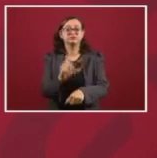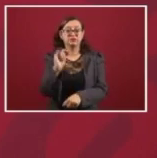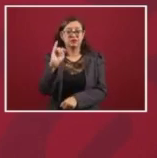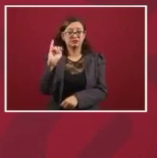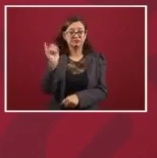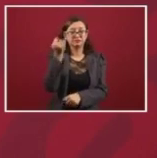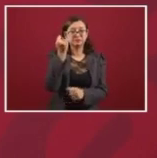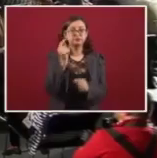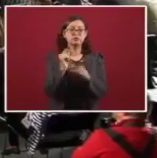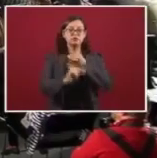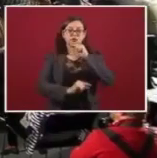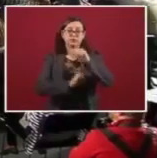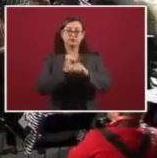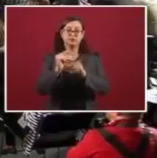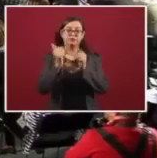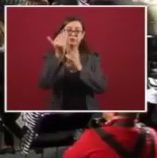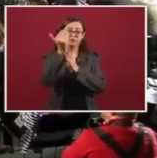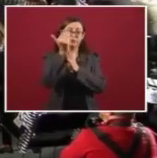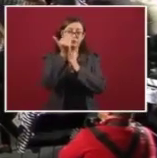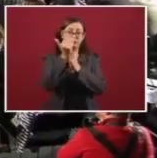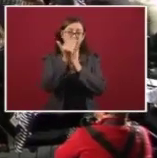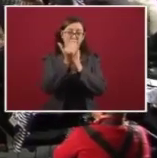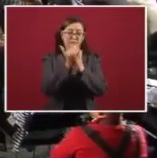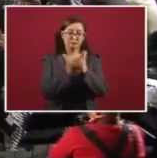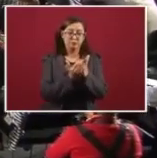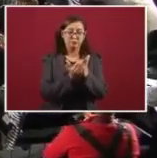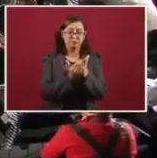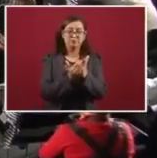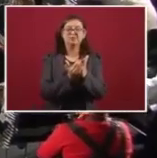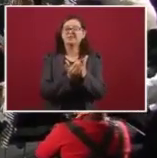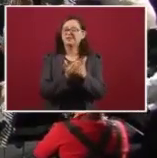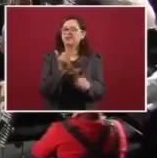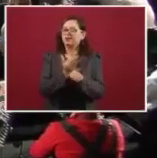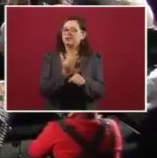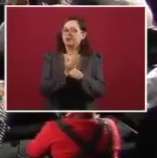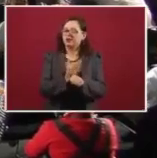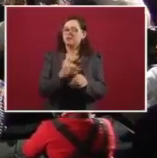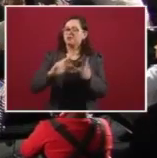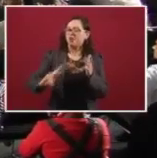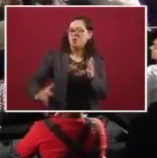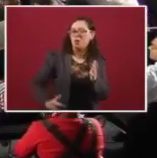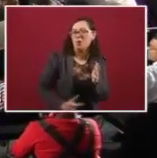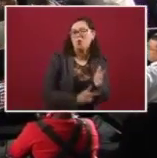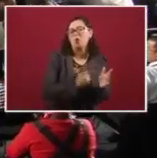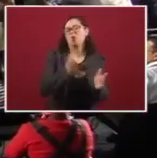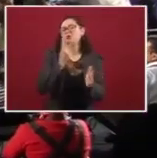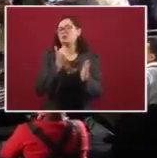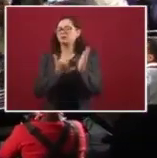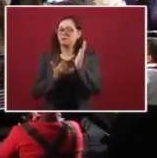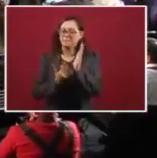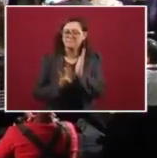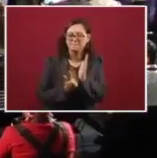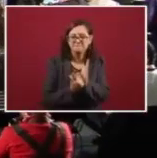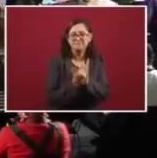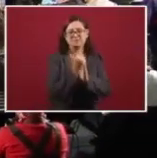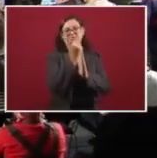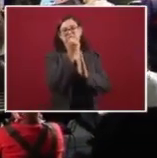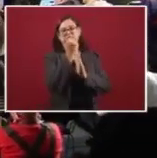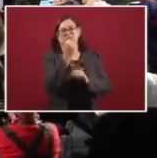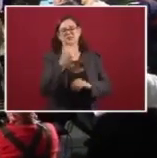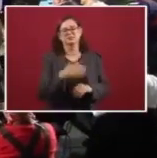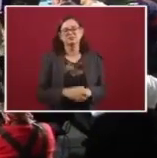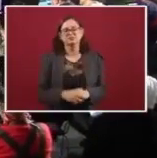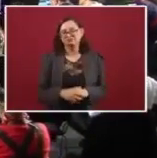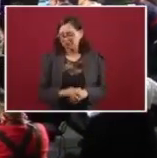Y bajamos, ¿sí? Y sí hubo un repunte, ¿sí? Bajamos la incidencia y lo